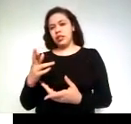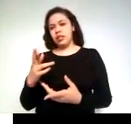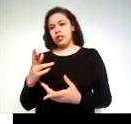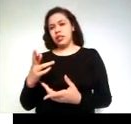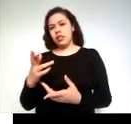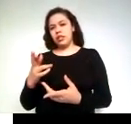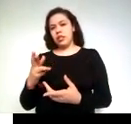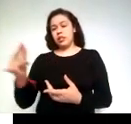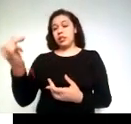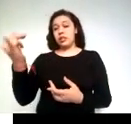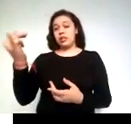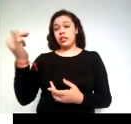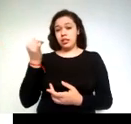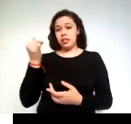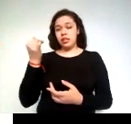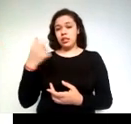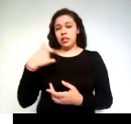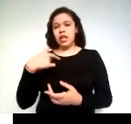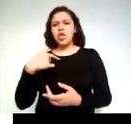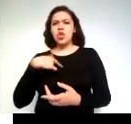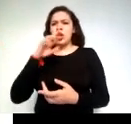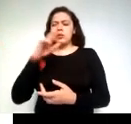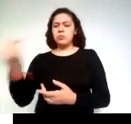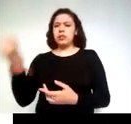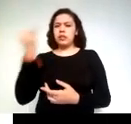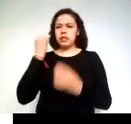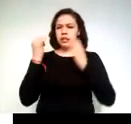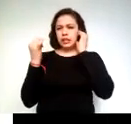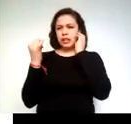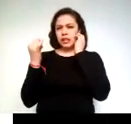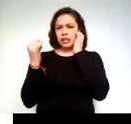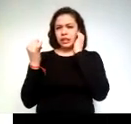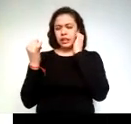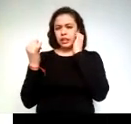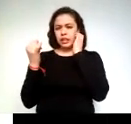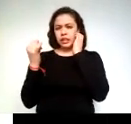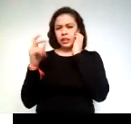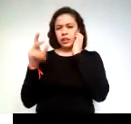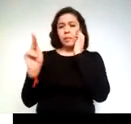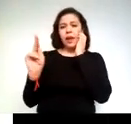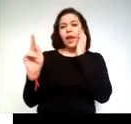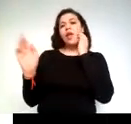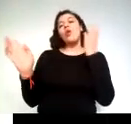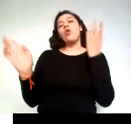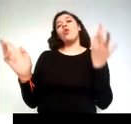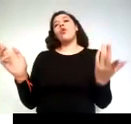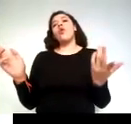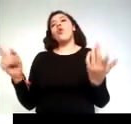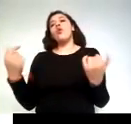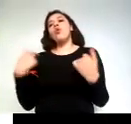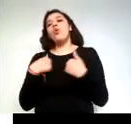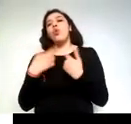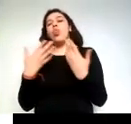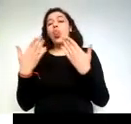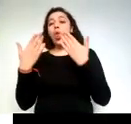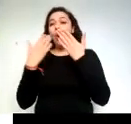no tengo ninguna persistencia de recuerdos que me provocan malestares o no tengo sueños de